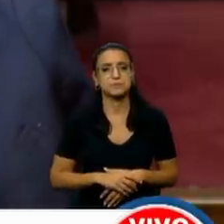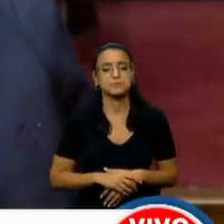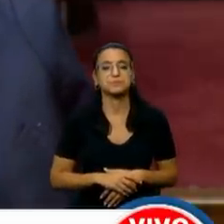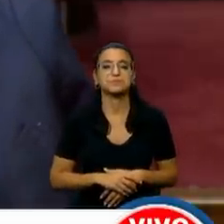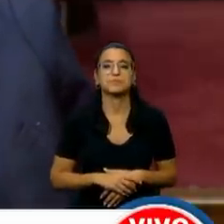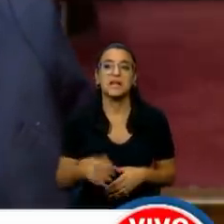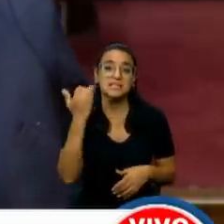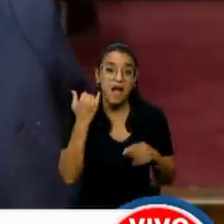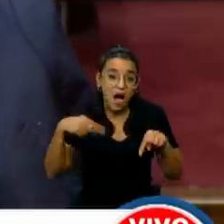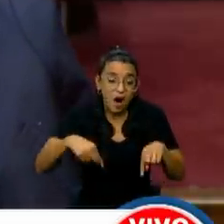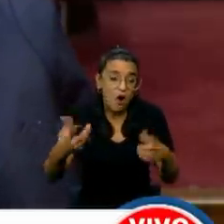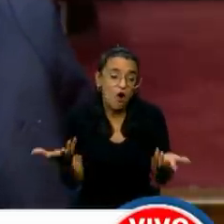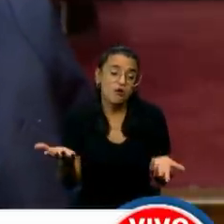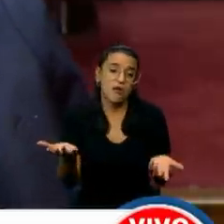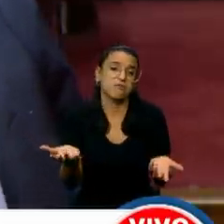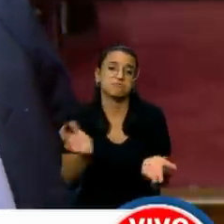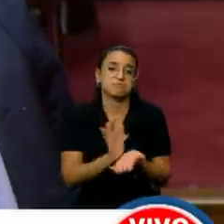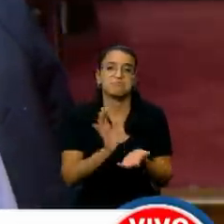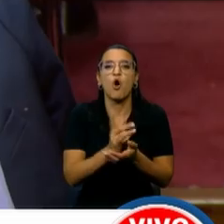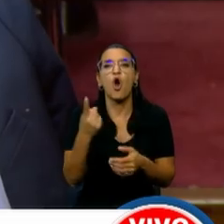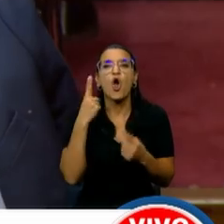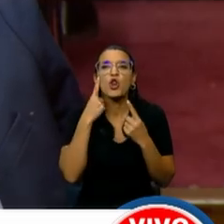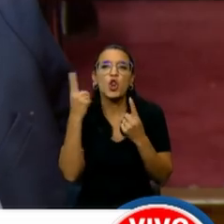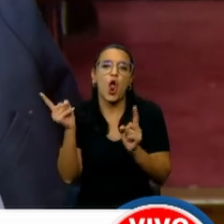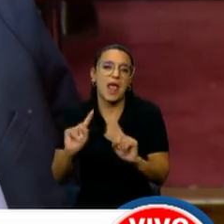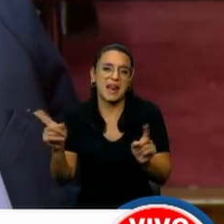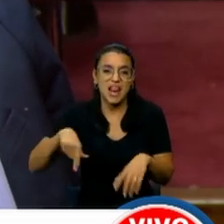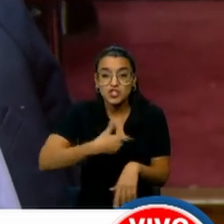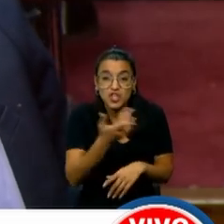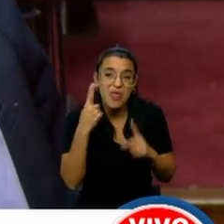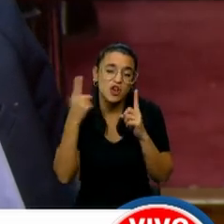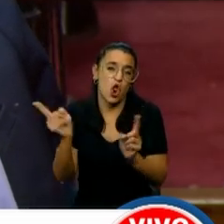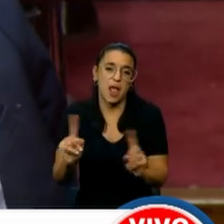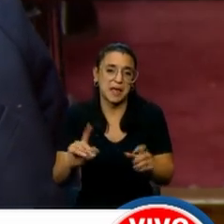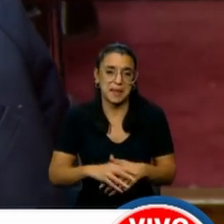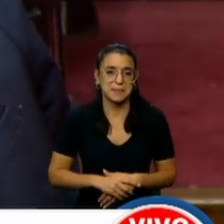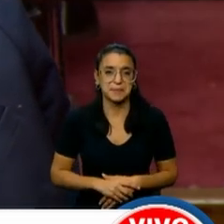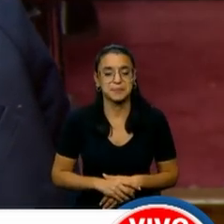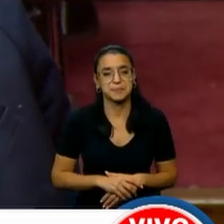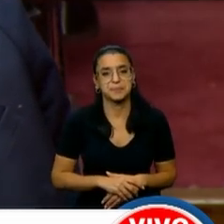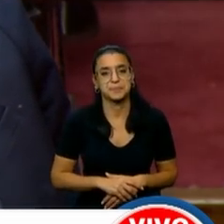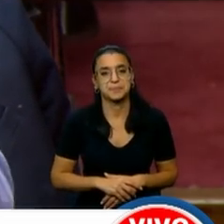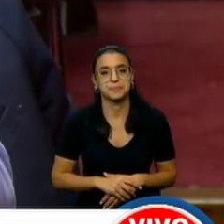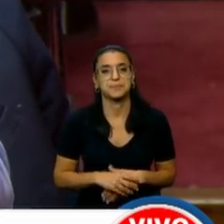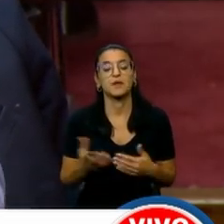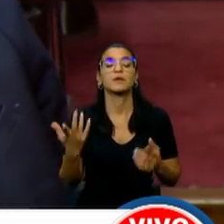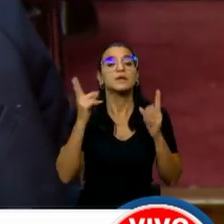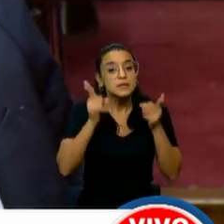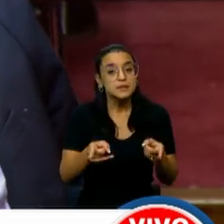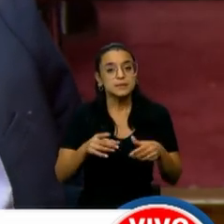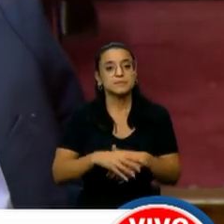y ya esta altura absolutamente desprestigiado en toda la sociedad argentina por si fuera